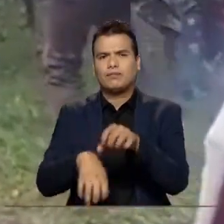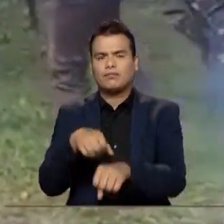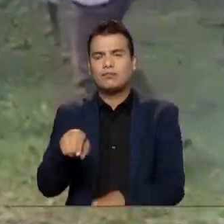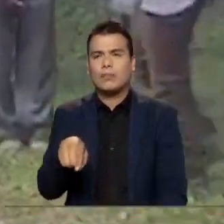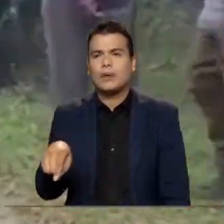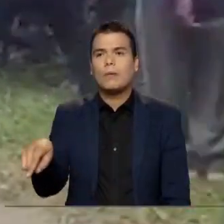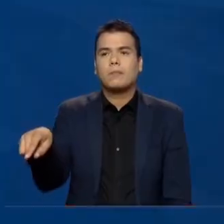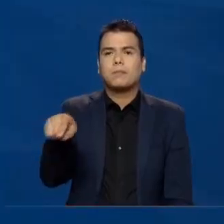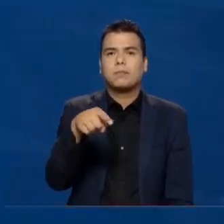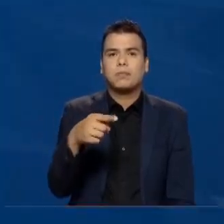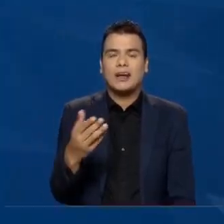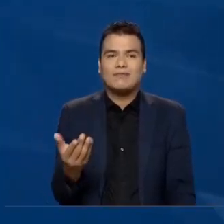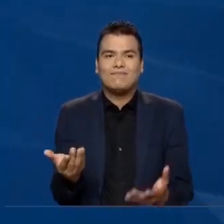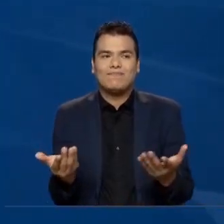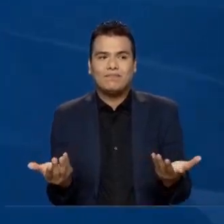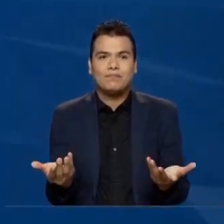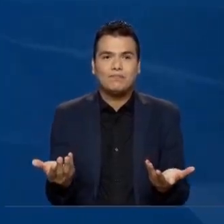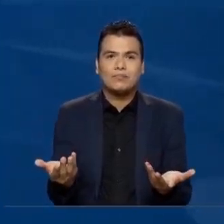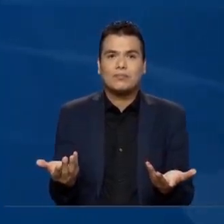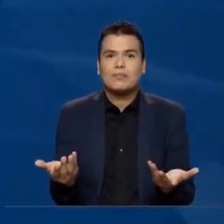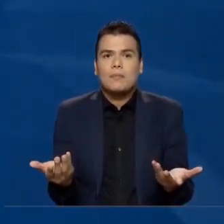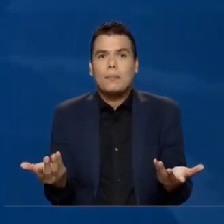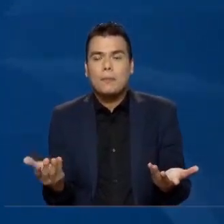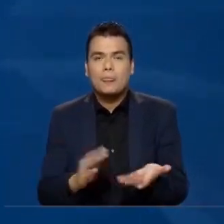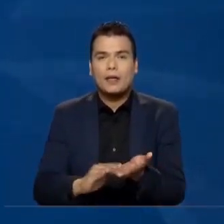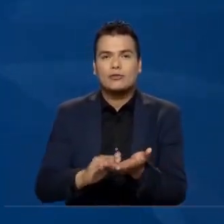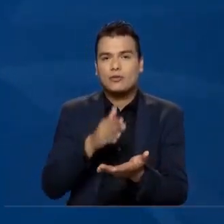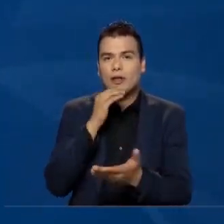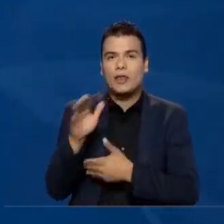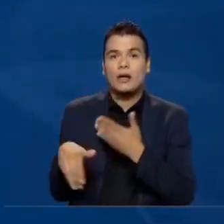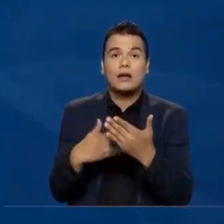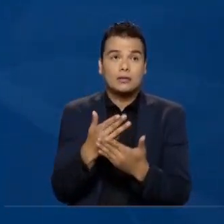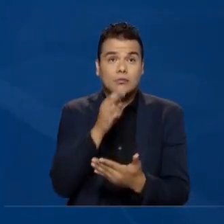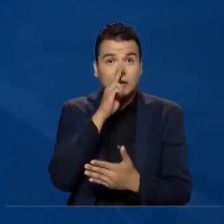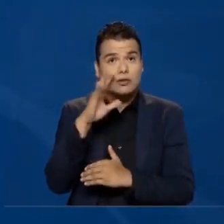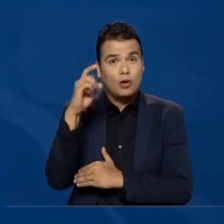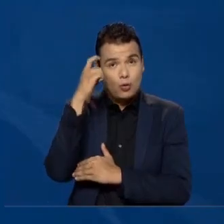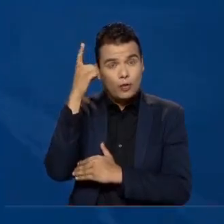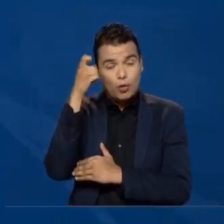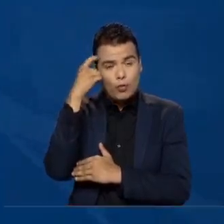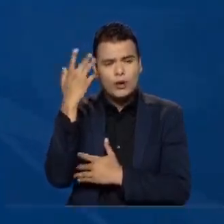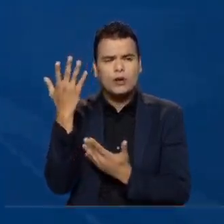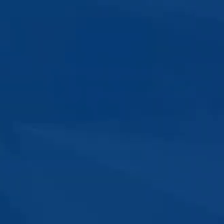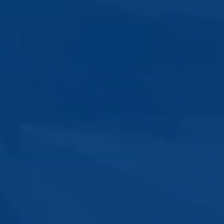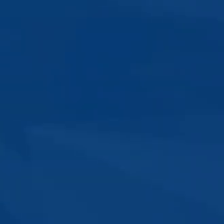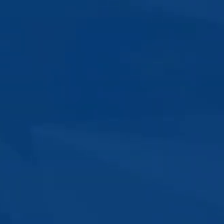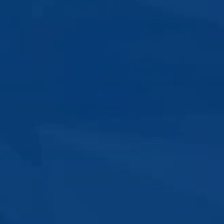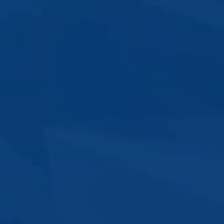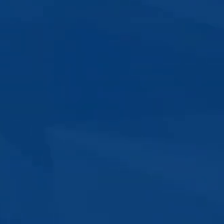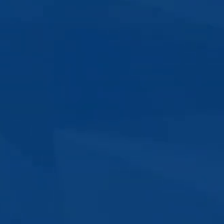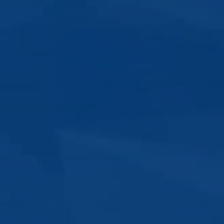que se pretende sea atendida por el gobierno nacional y departamental en una futura mesa de diálogo.